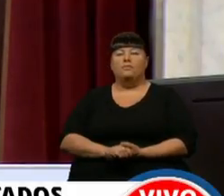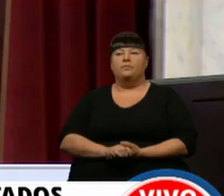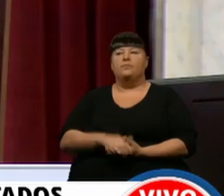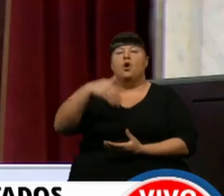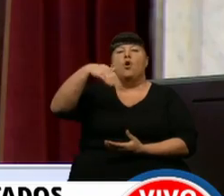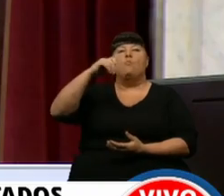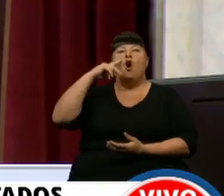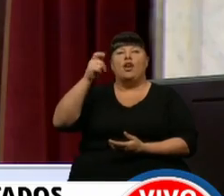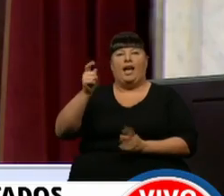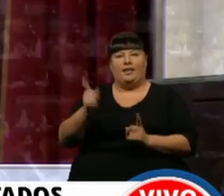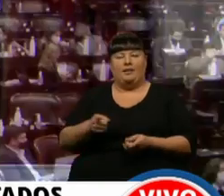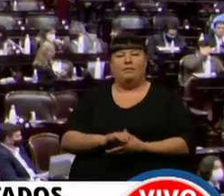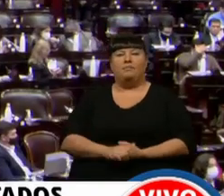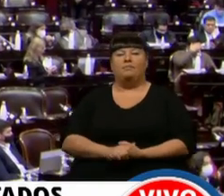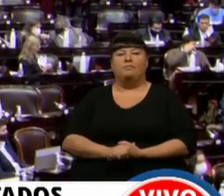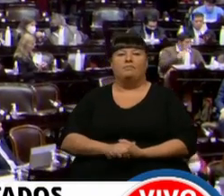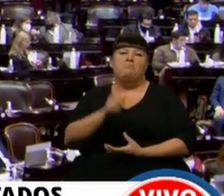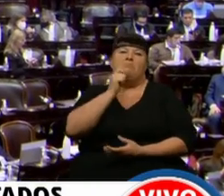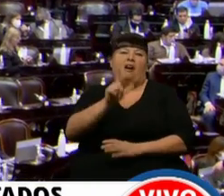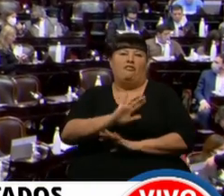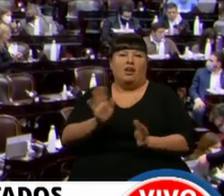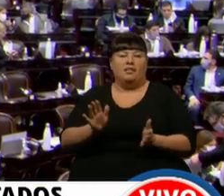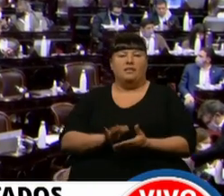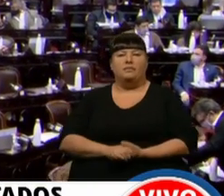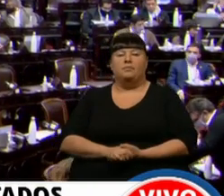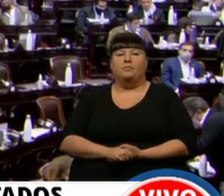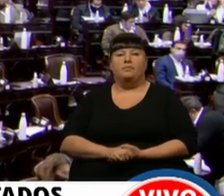y mónica más fácil